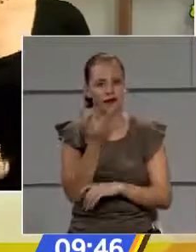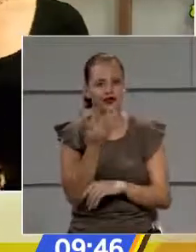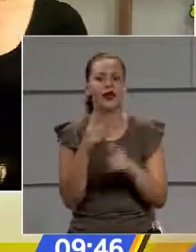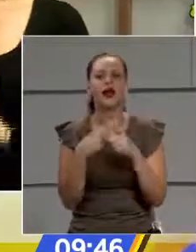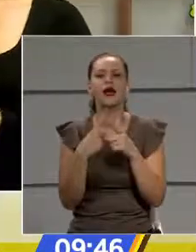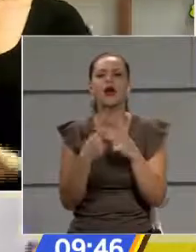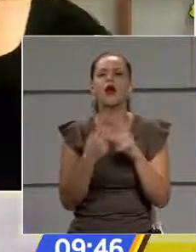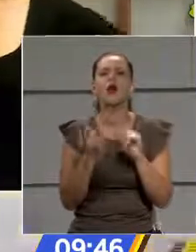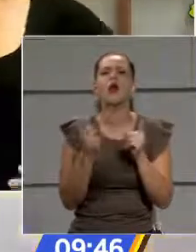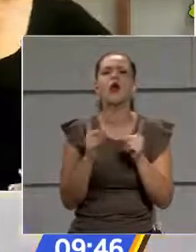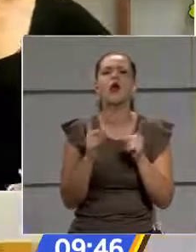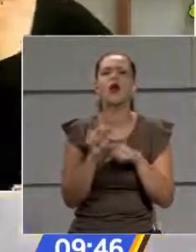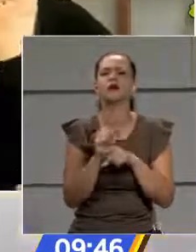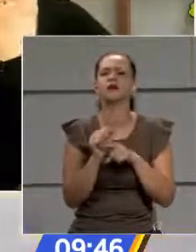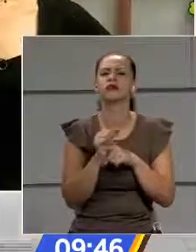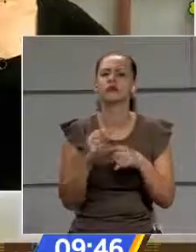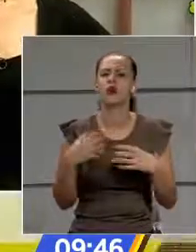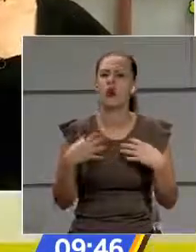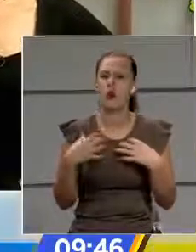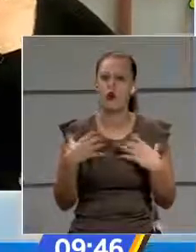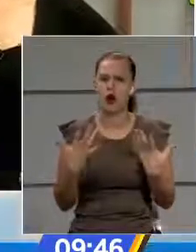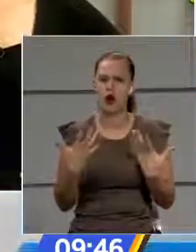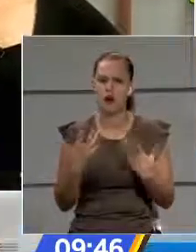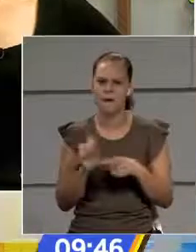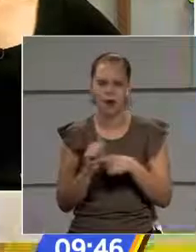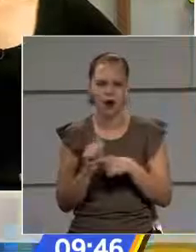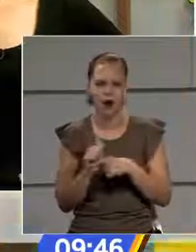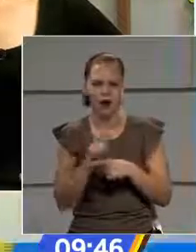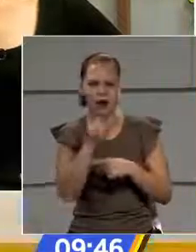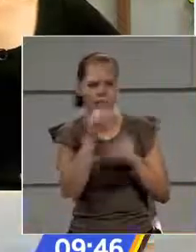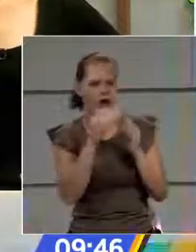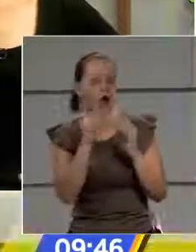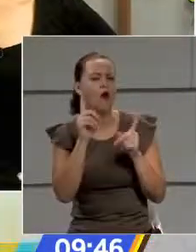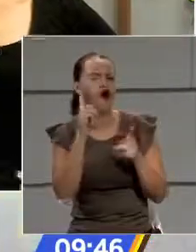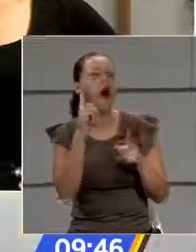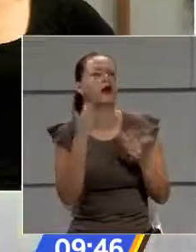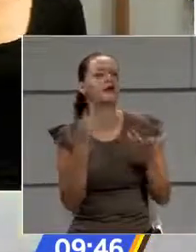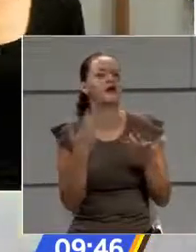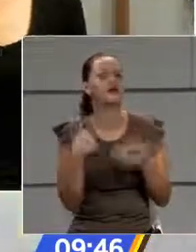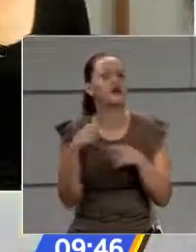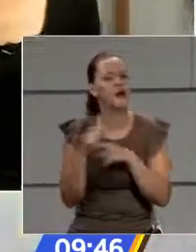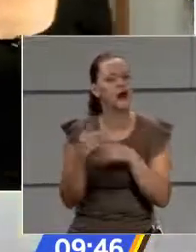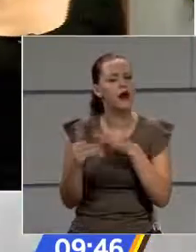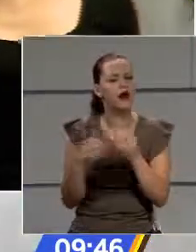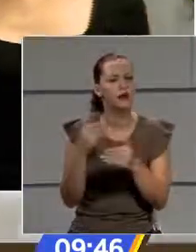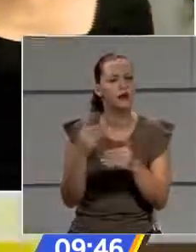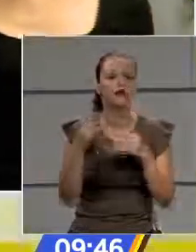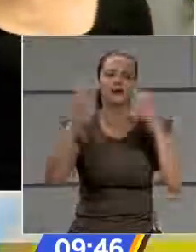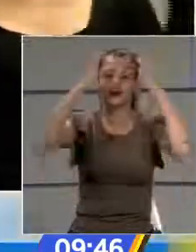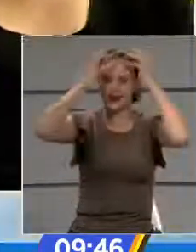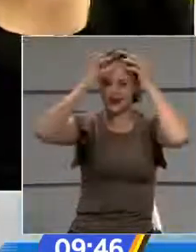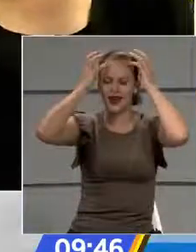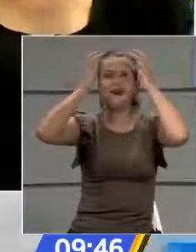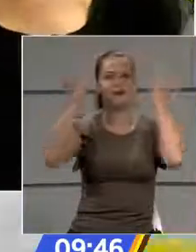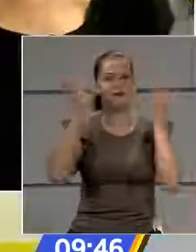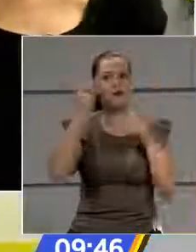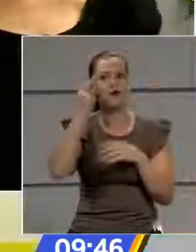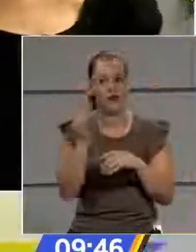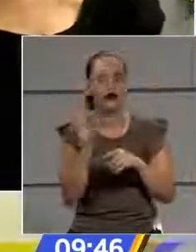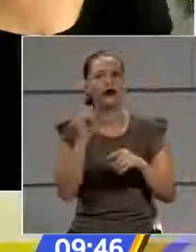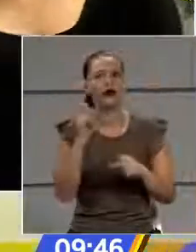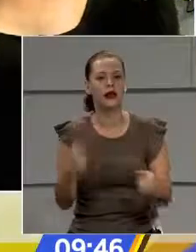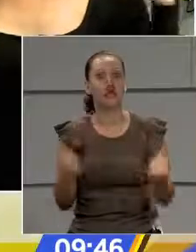Entonces, claro, ¿cuál cree usted que es el órgano que estábamos ejercitando? Y allá en la casita, niños y niñas, ¿cuál órgano estuvimos Nuestro ejercitando? Nuestro cerebro. Exactamente, porque tuvimos